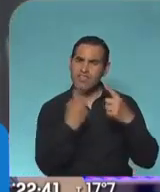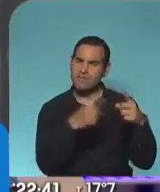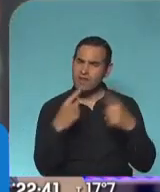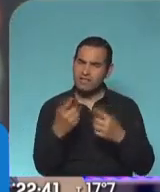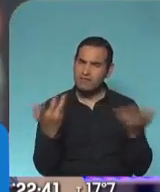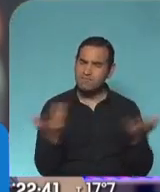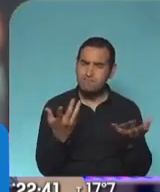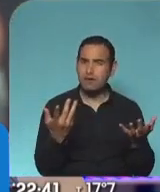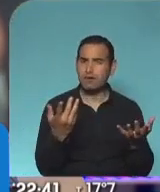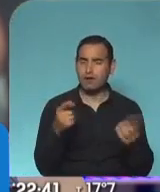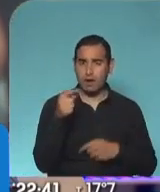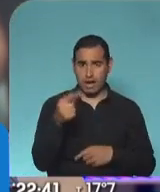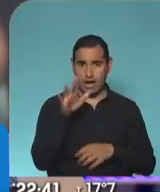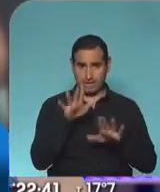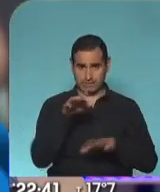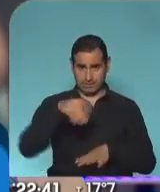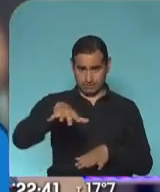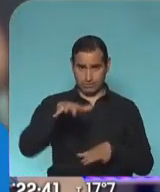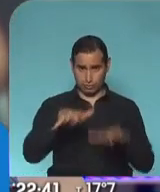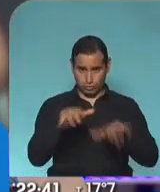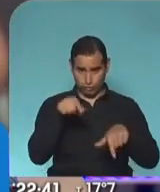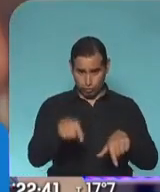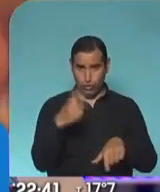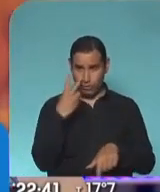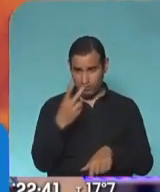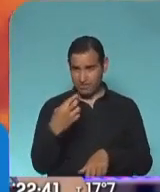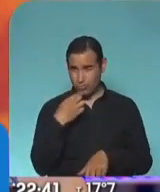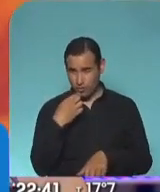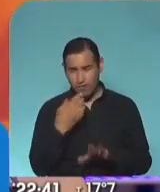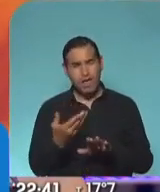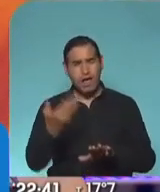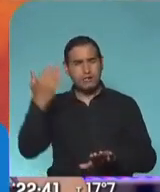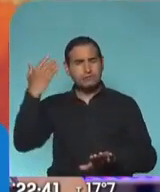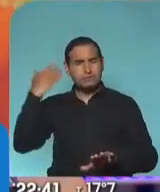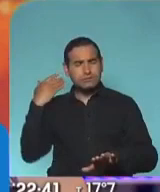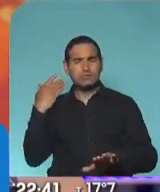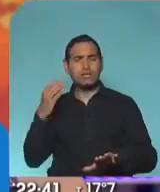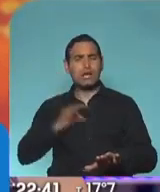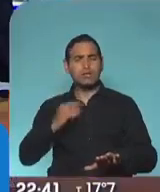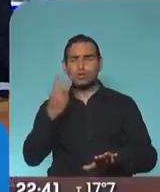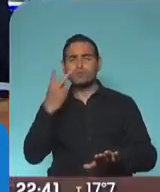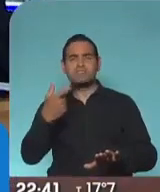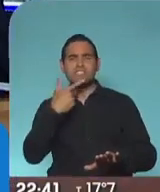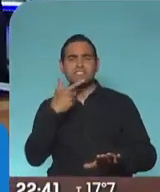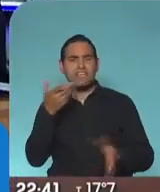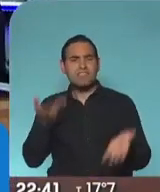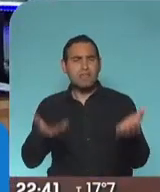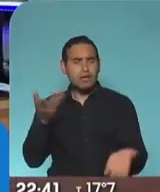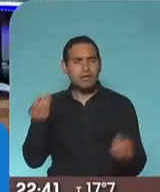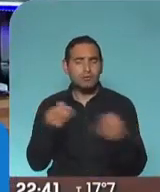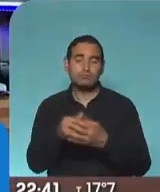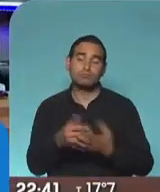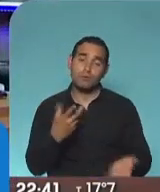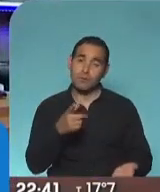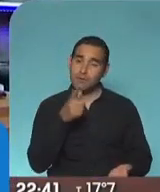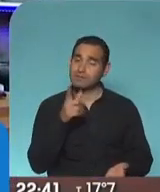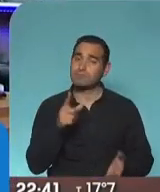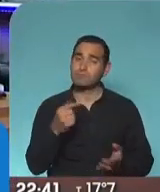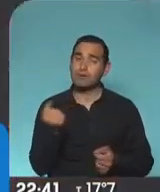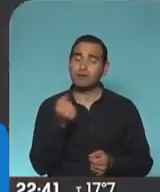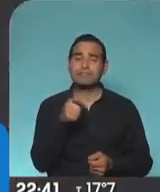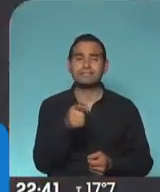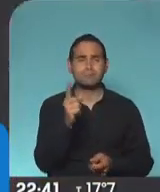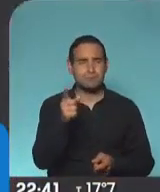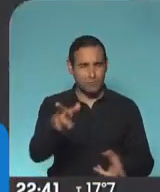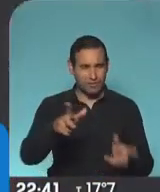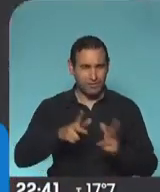entre esto que está ocurriendo hoy, 2019, con lo que ocurría en 2017? Bueno, me parece que, Jorge, uno de los puntos es el que señalabas